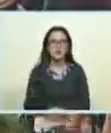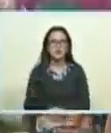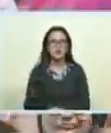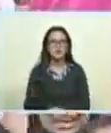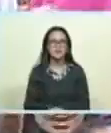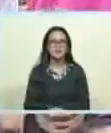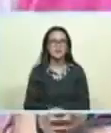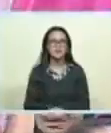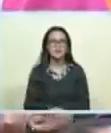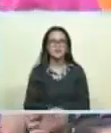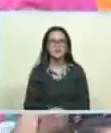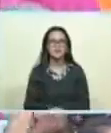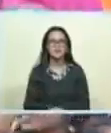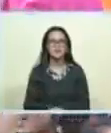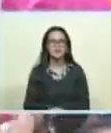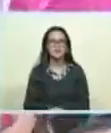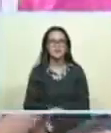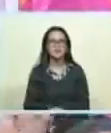favor.